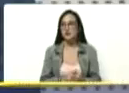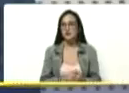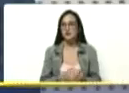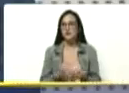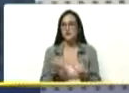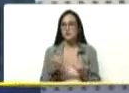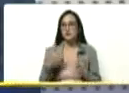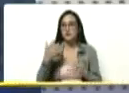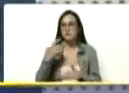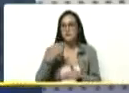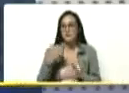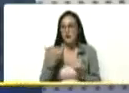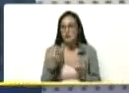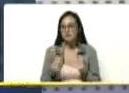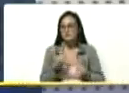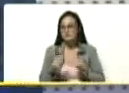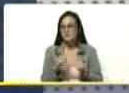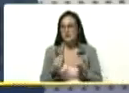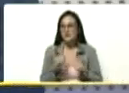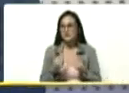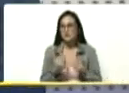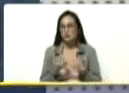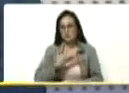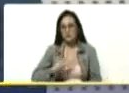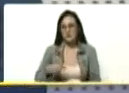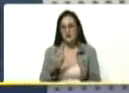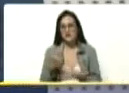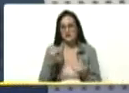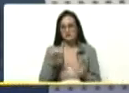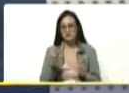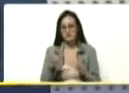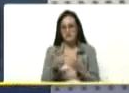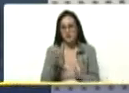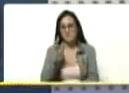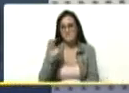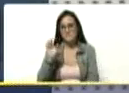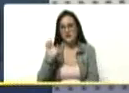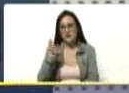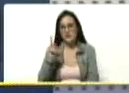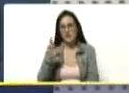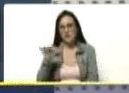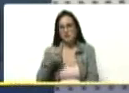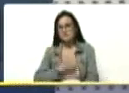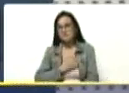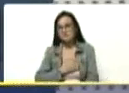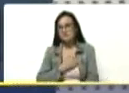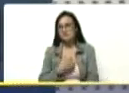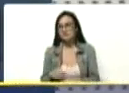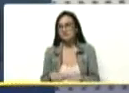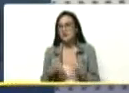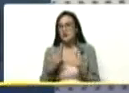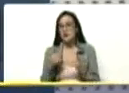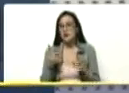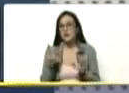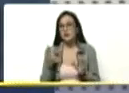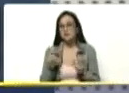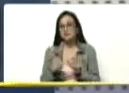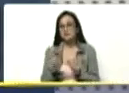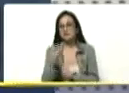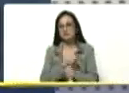Legislativo se ha orquestado contra el compañero presidente Pedro Castillo y que lastimosamente se materializó en su